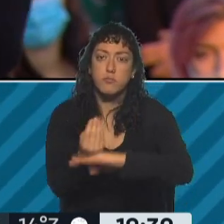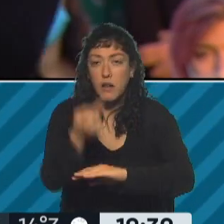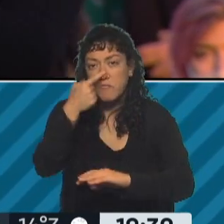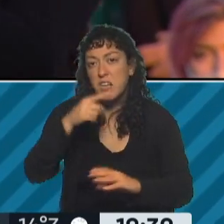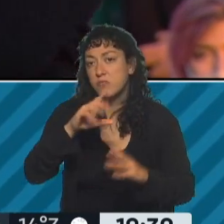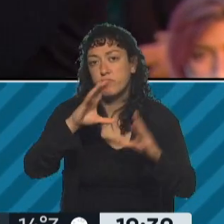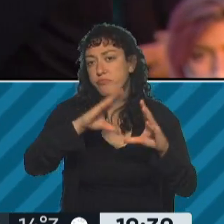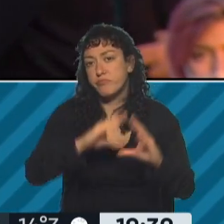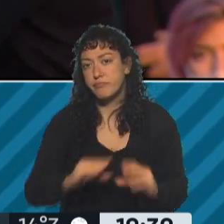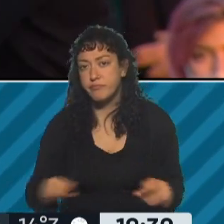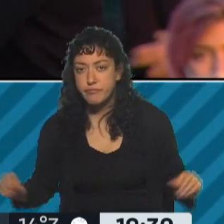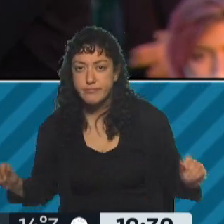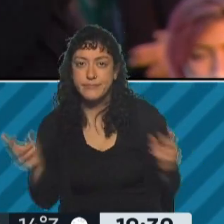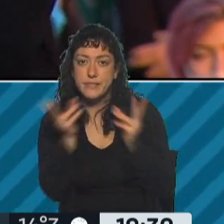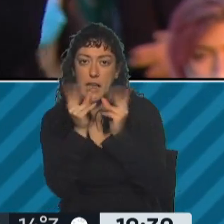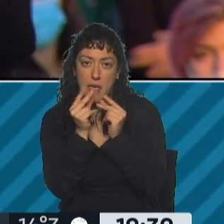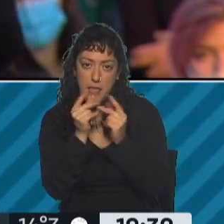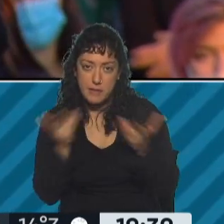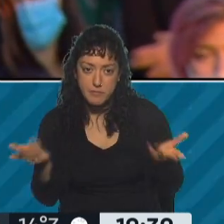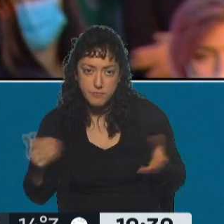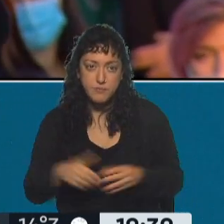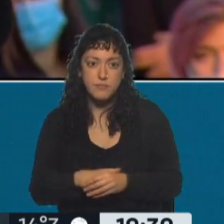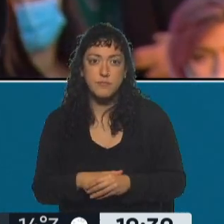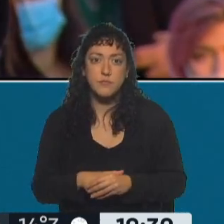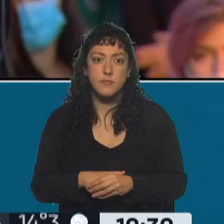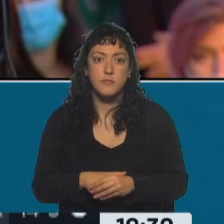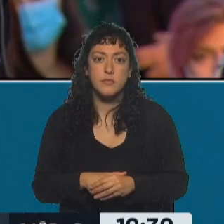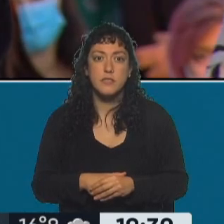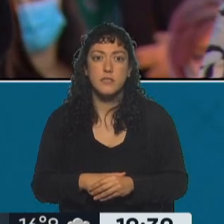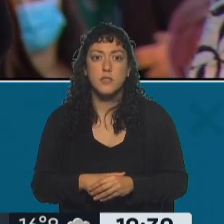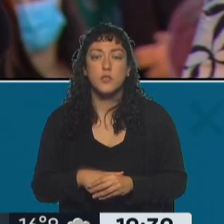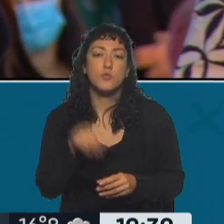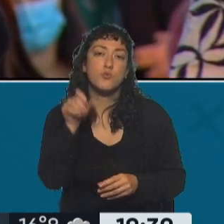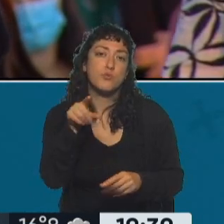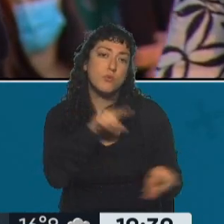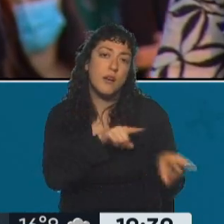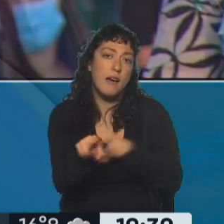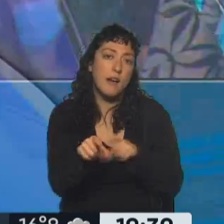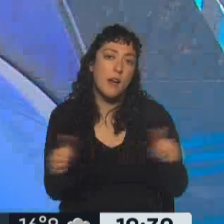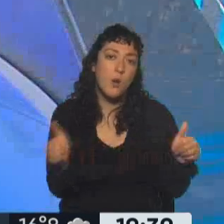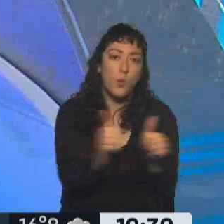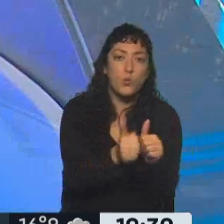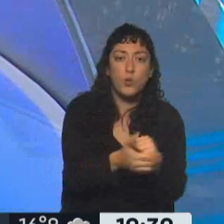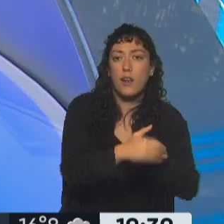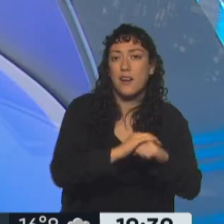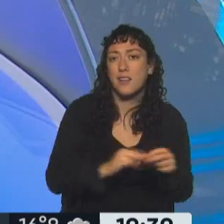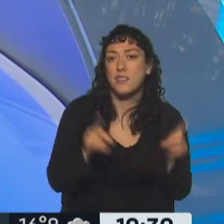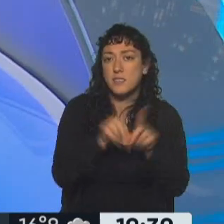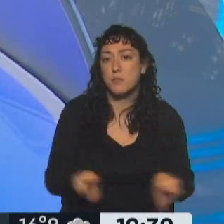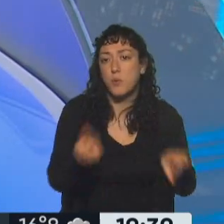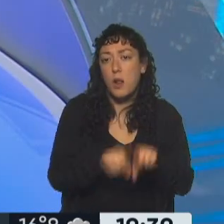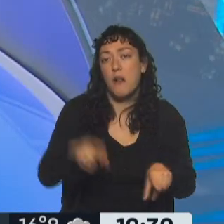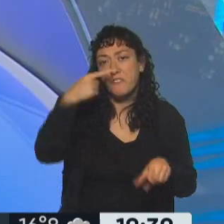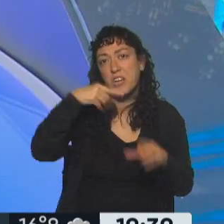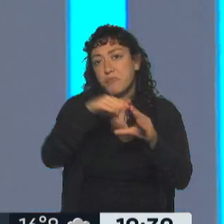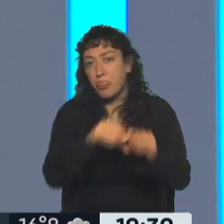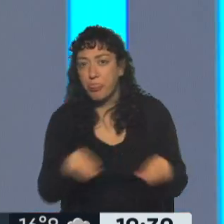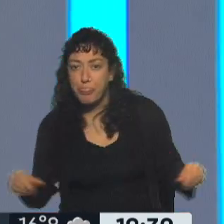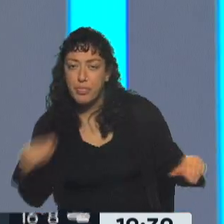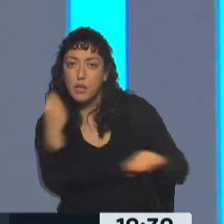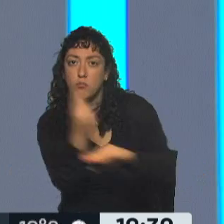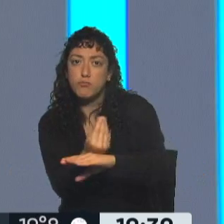perdió por goleada contra Axel Kicillof en las PASO y después en las generales, fue un golpe muy duro, eso que incluso trajo para abajo